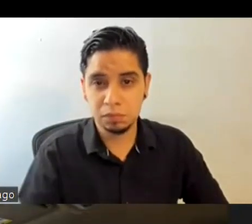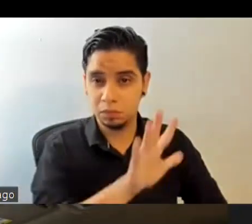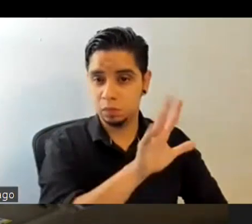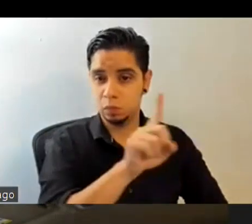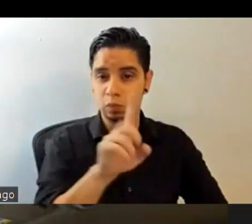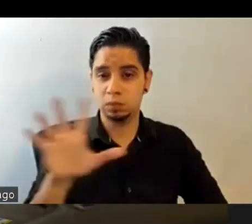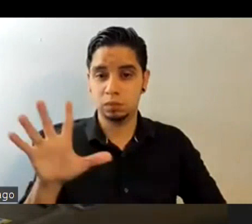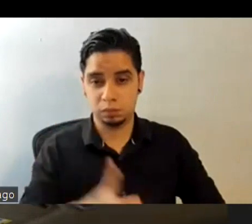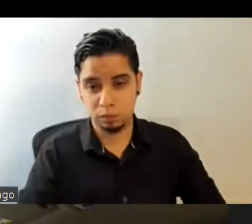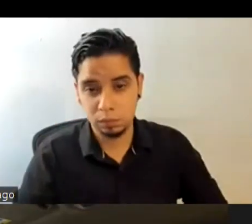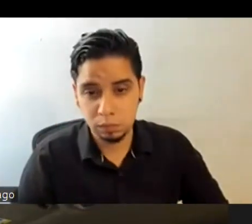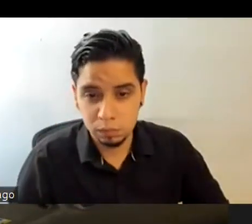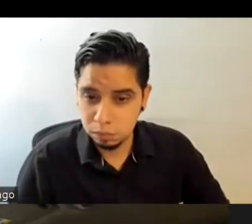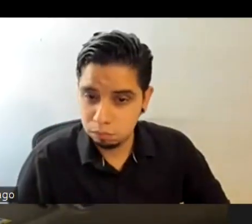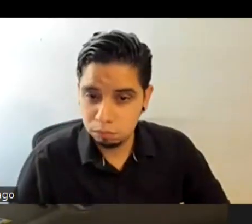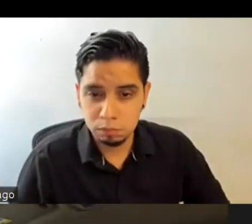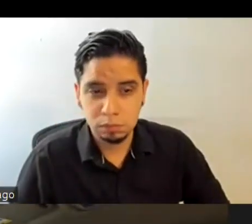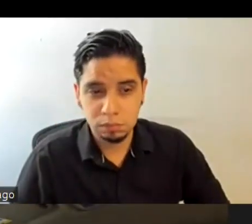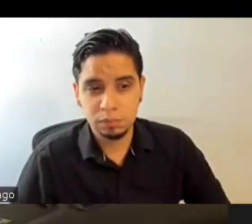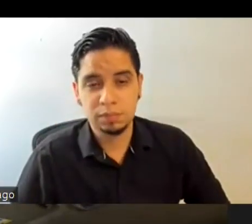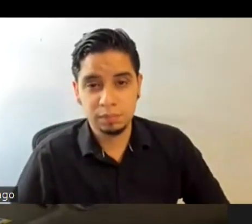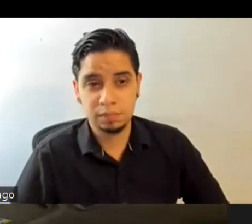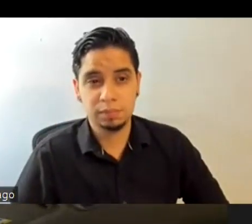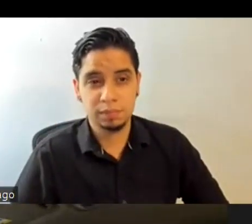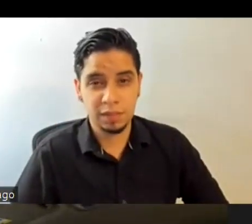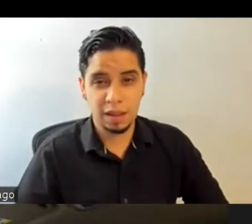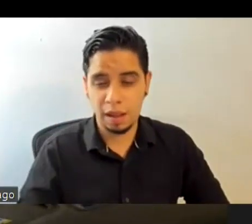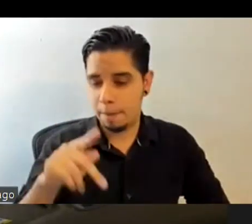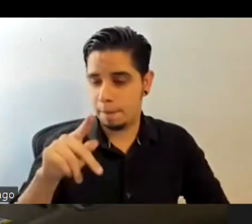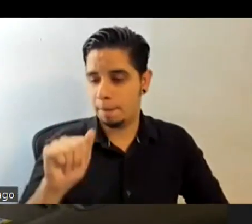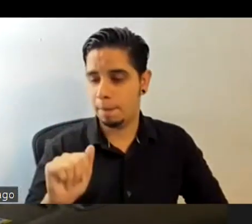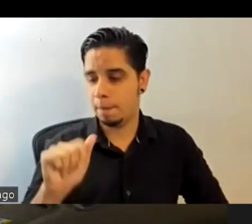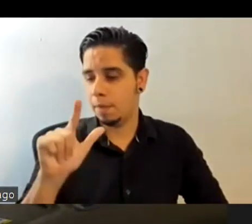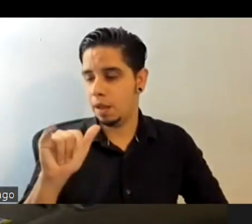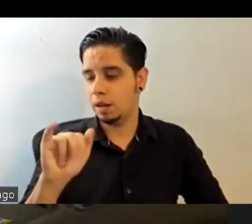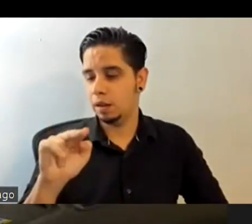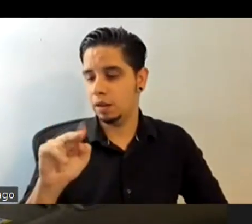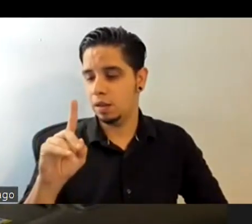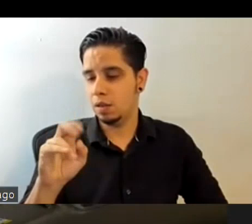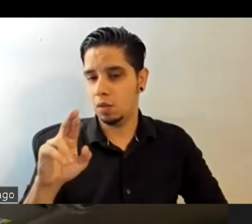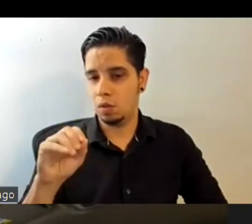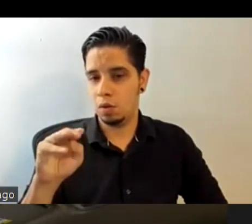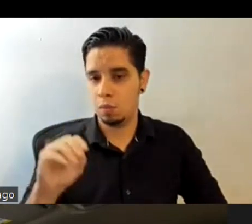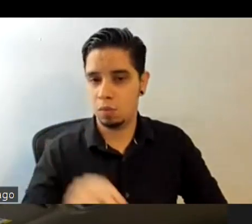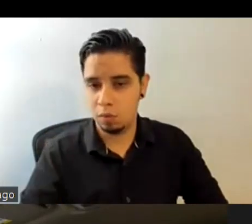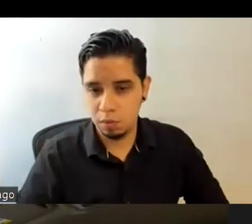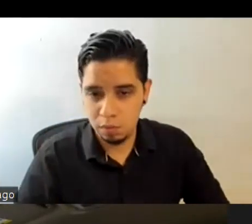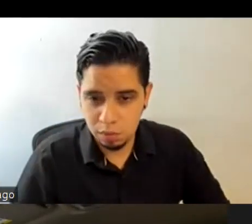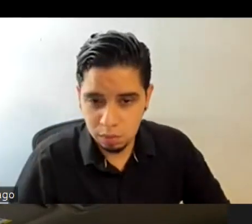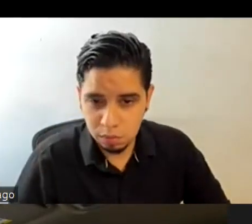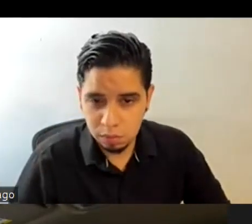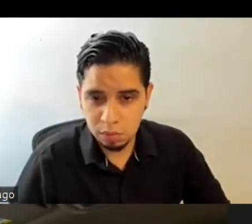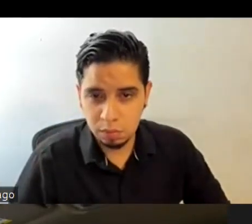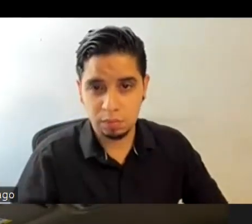515. Sí. A los dos lados, sí. ¿Es un qué? Palíndromo, que es un número que se escribe de un lado al